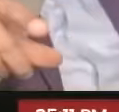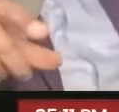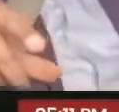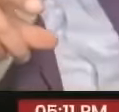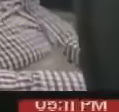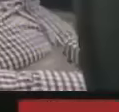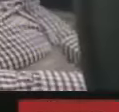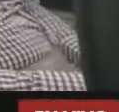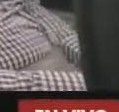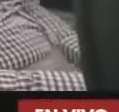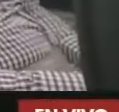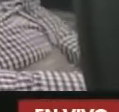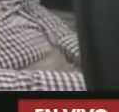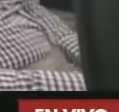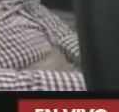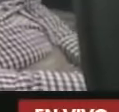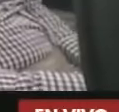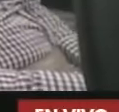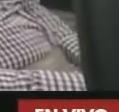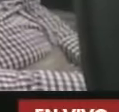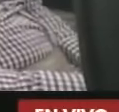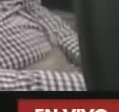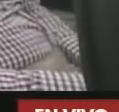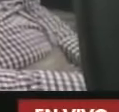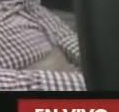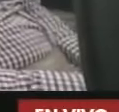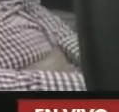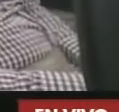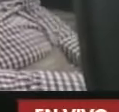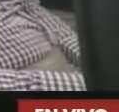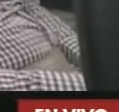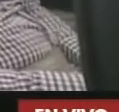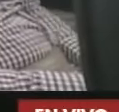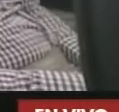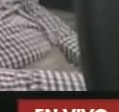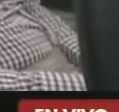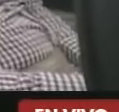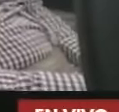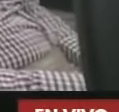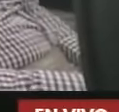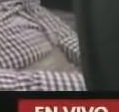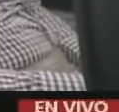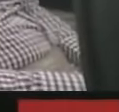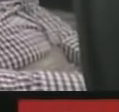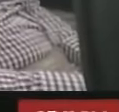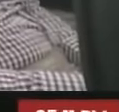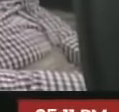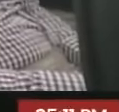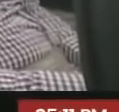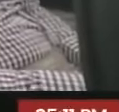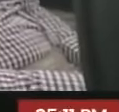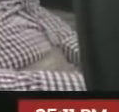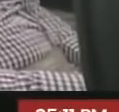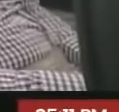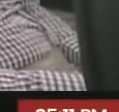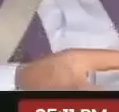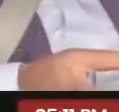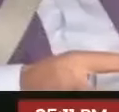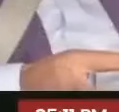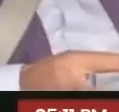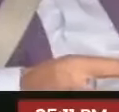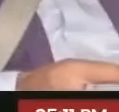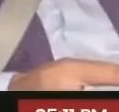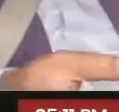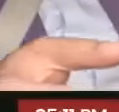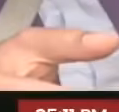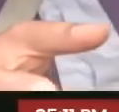tú te quedes como secretario general del Consejo Federal de Gobierno. Perfecto. Porque tienes el sistema 5. Sí. Con el sistema 5,